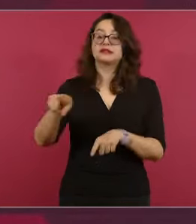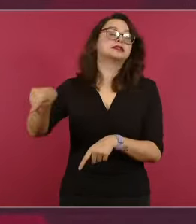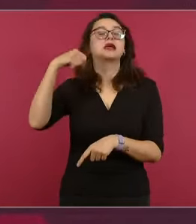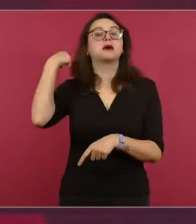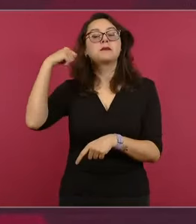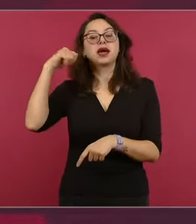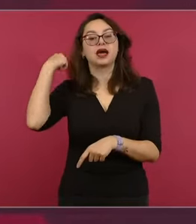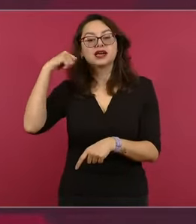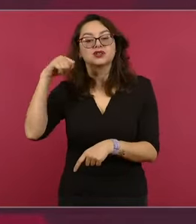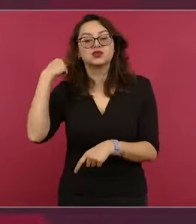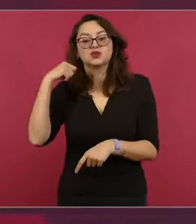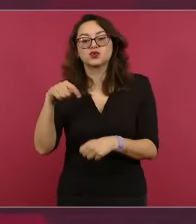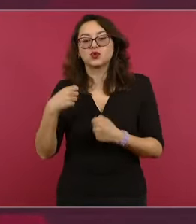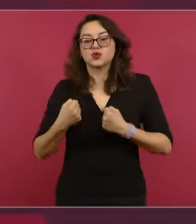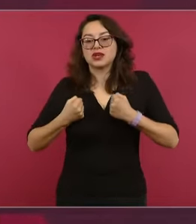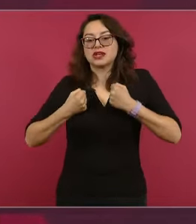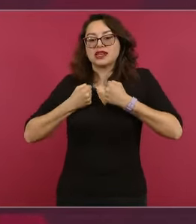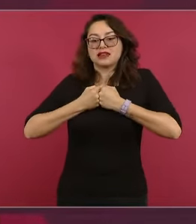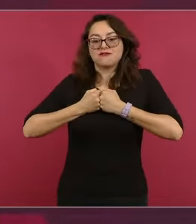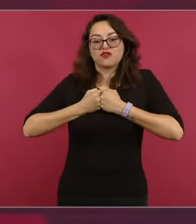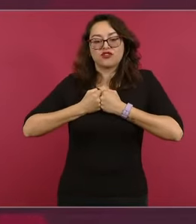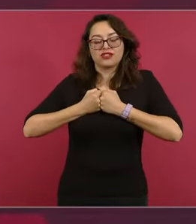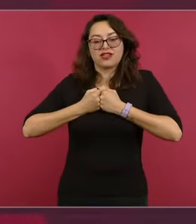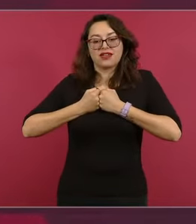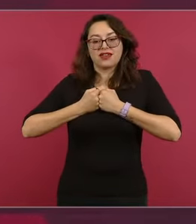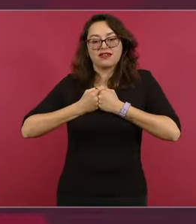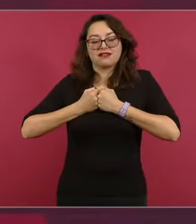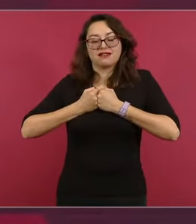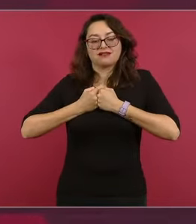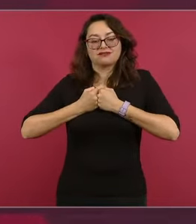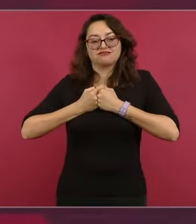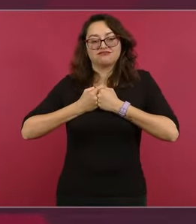Tenemos límite con Guatemala,